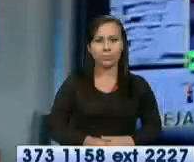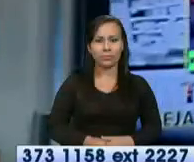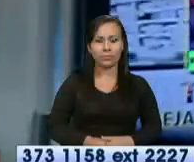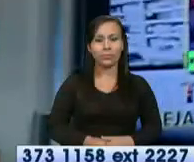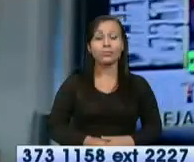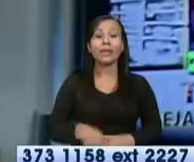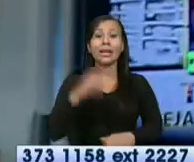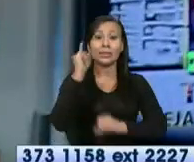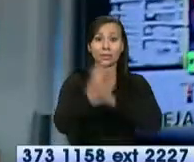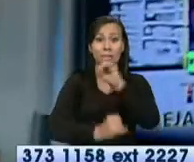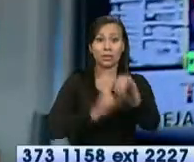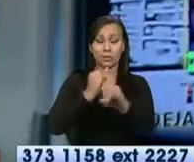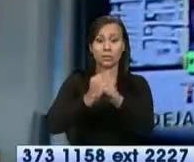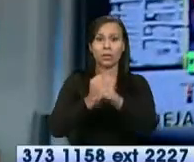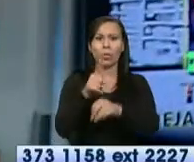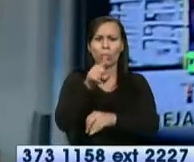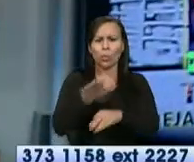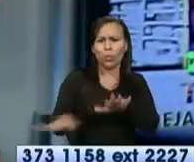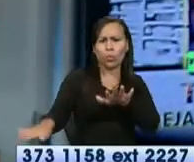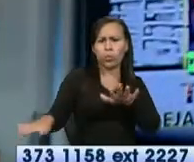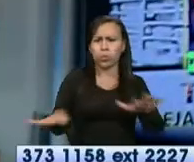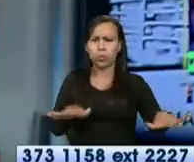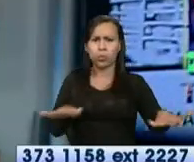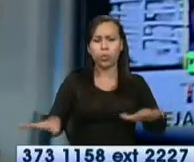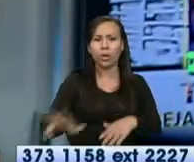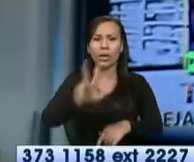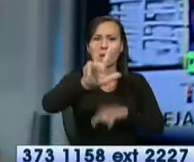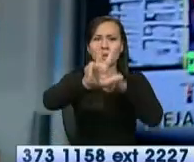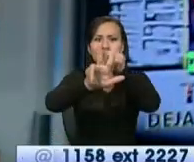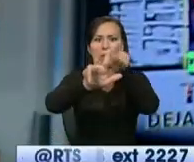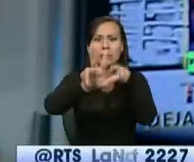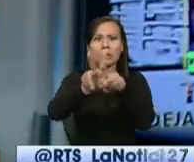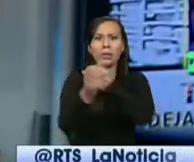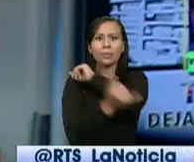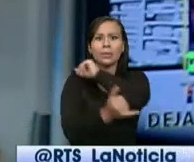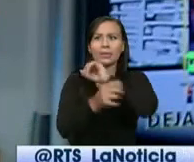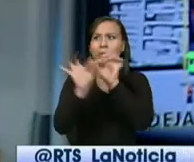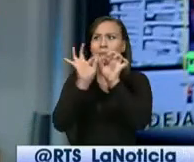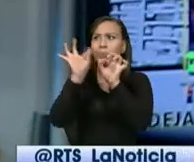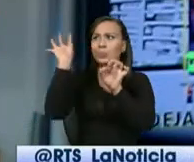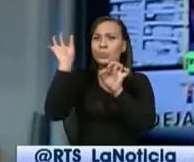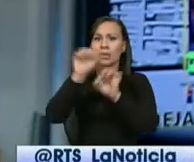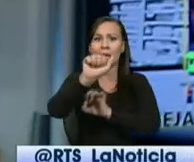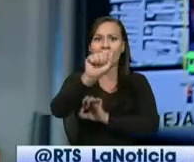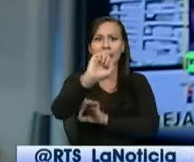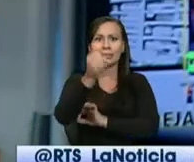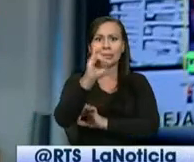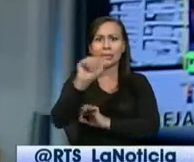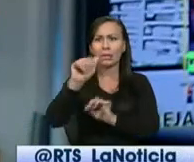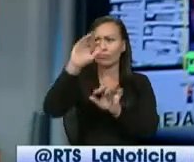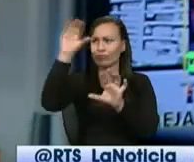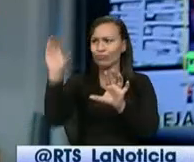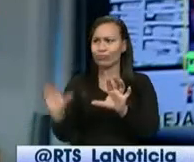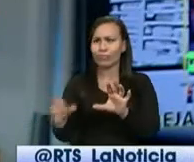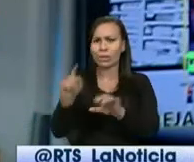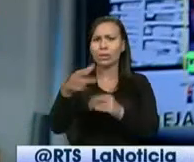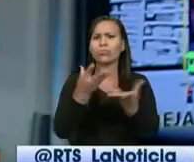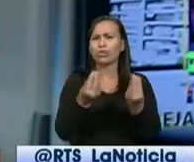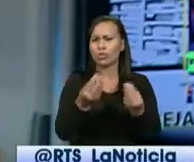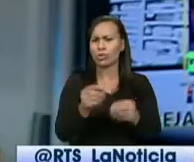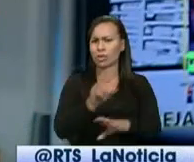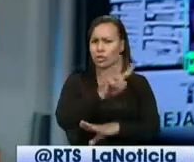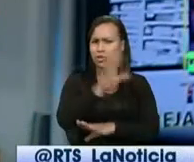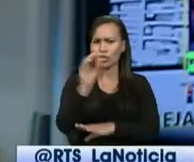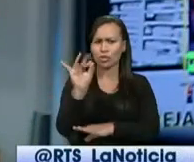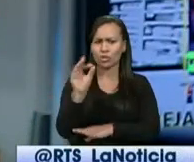En lo internacional, un terremoto sorprendió tres países asiáticos y hasta el momento se registran alrededor de 280